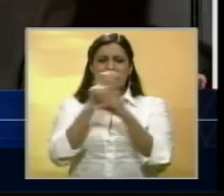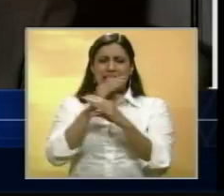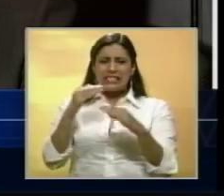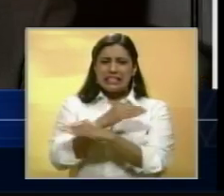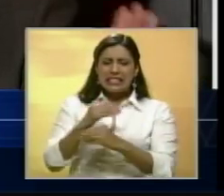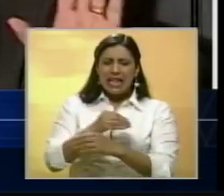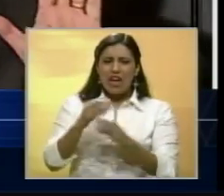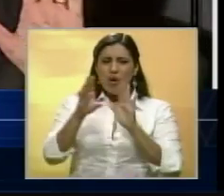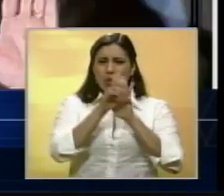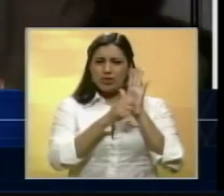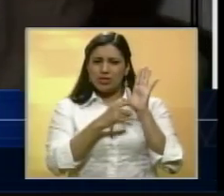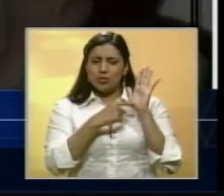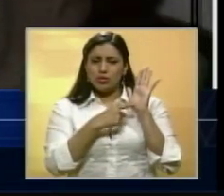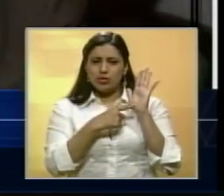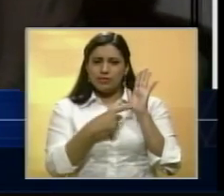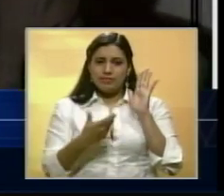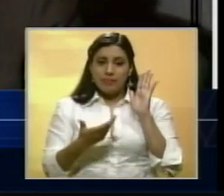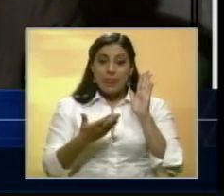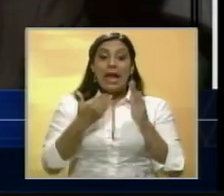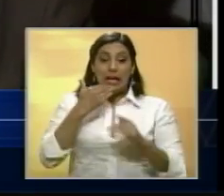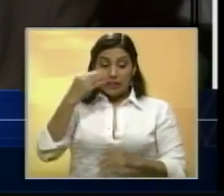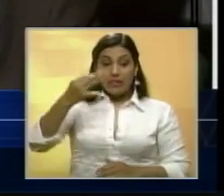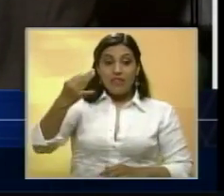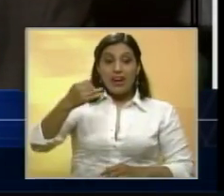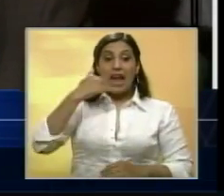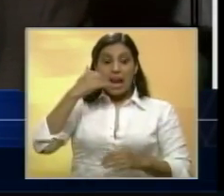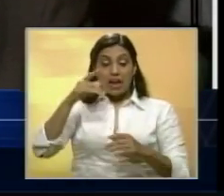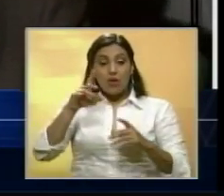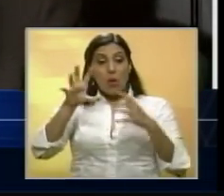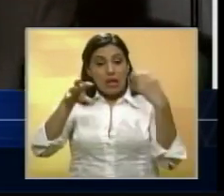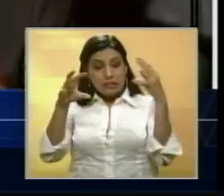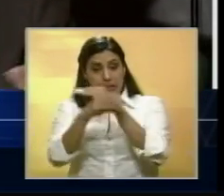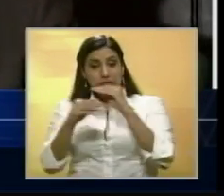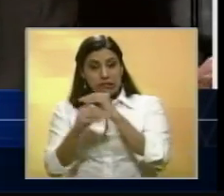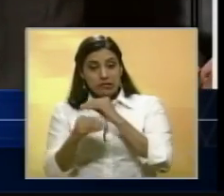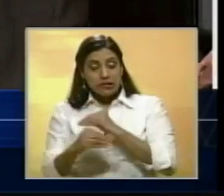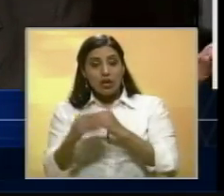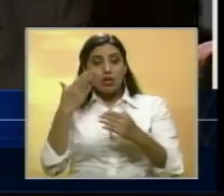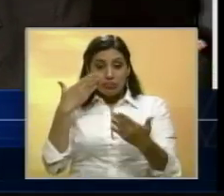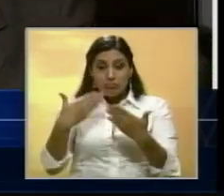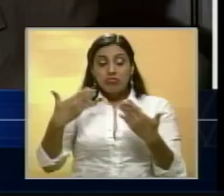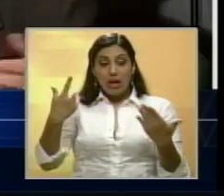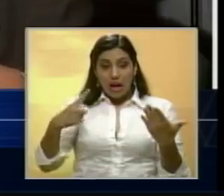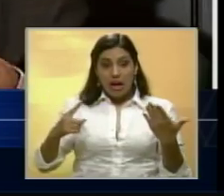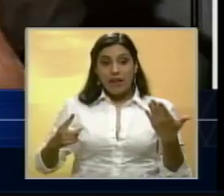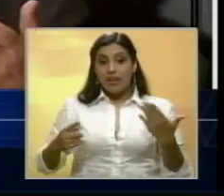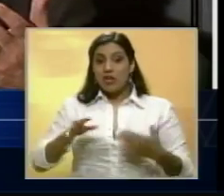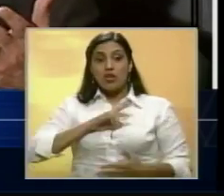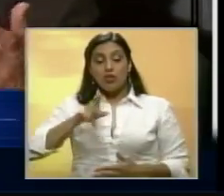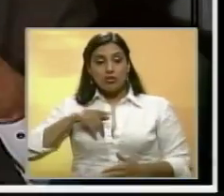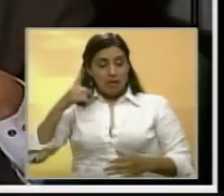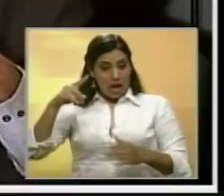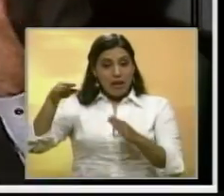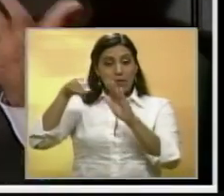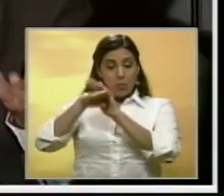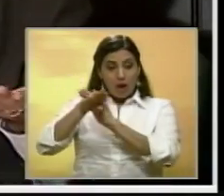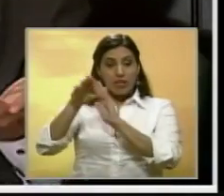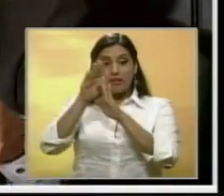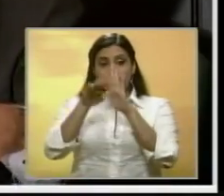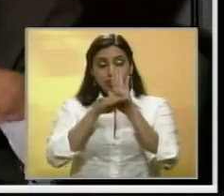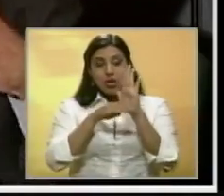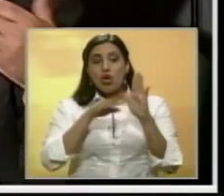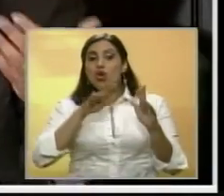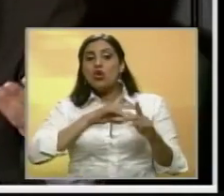controversia constitucional. Ciertamente que la controversia existe, está a ojos vistas, no va a dejar de existir porque nosotros